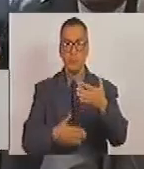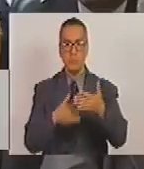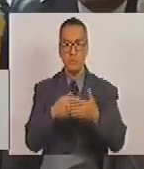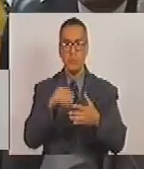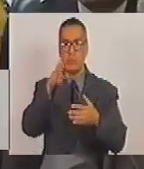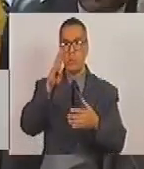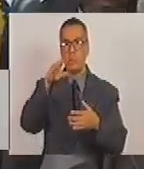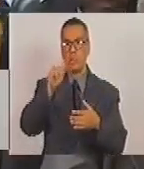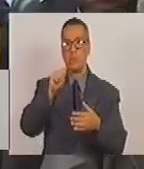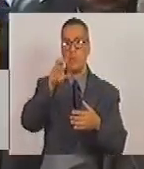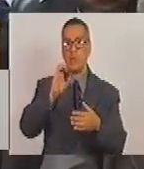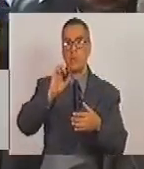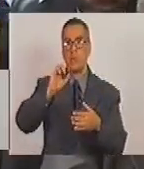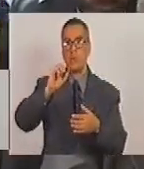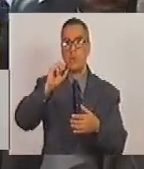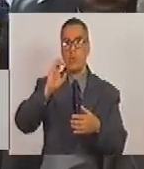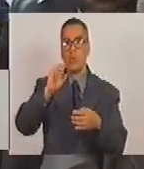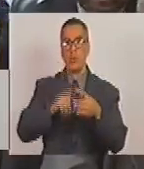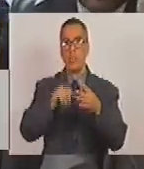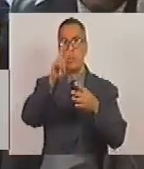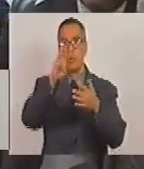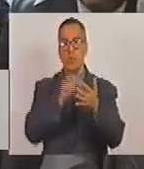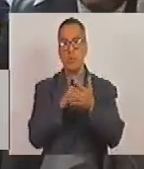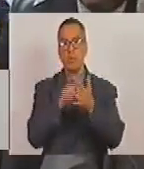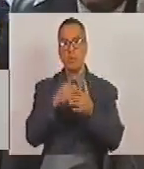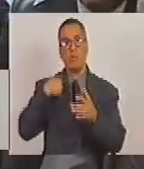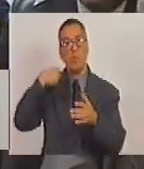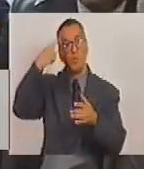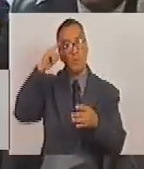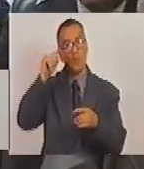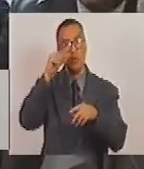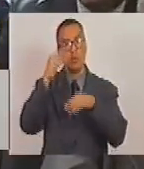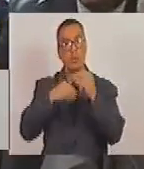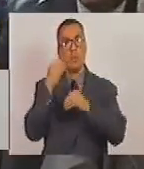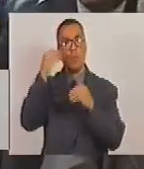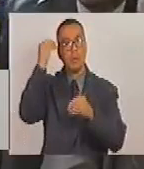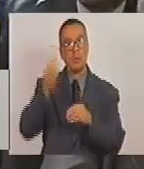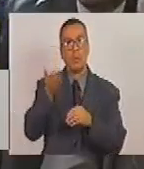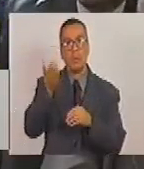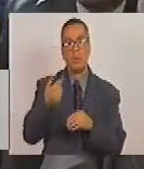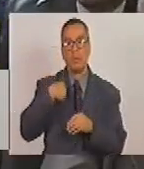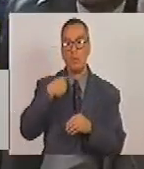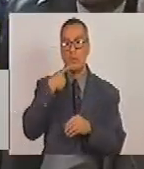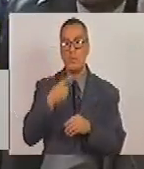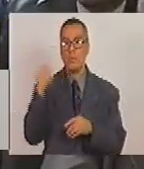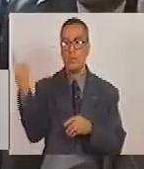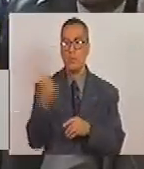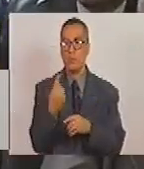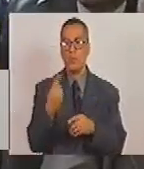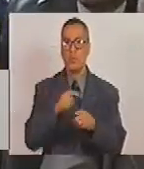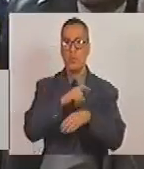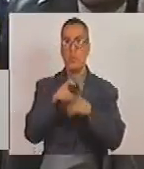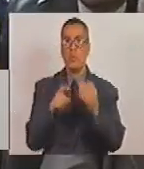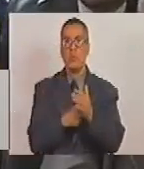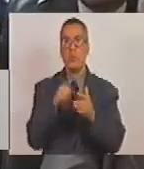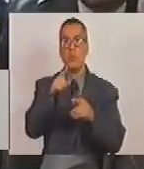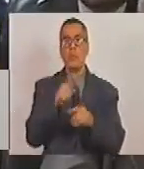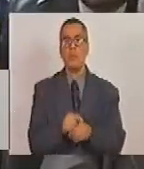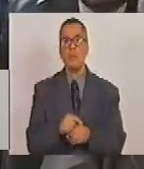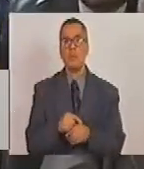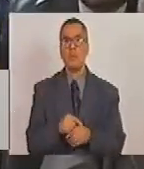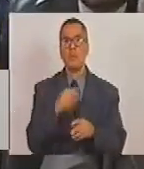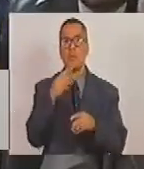Bakú, señala cuatro puntos que creemos que son importantes destacar y traer acá a esta plenaria. Es la razón por la cual